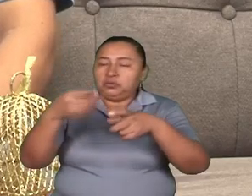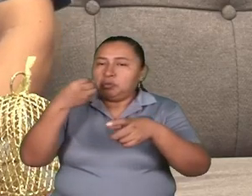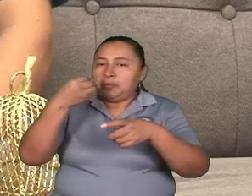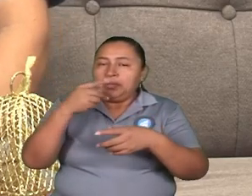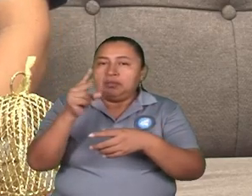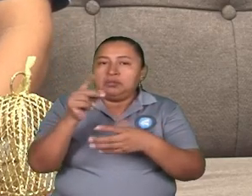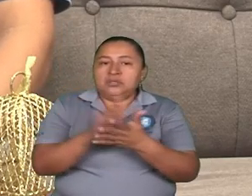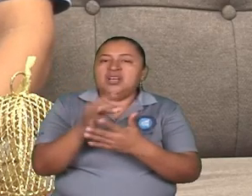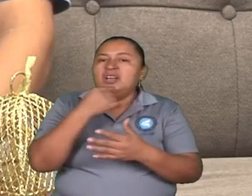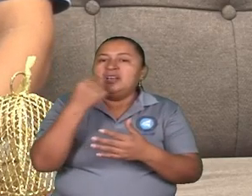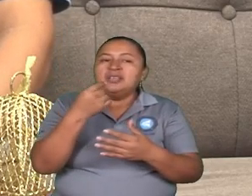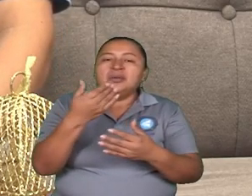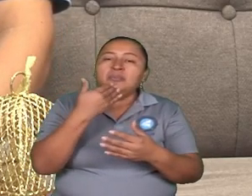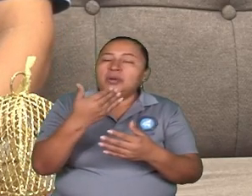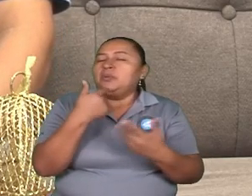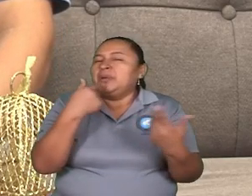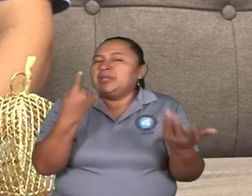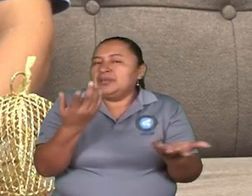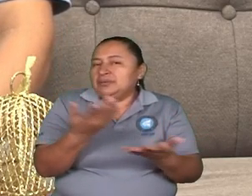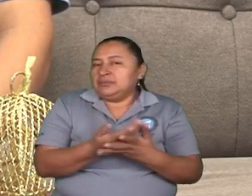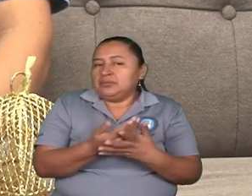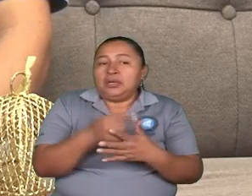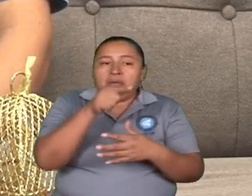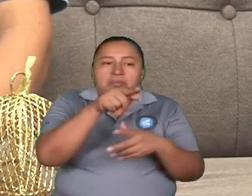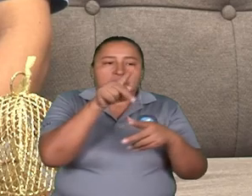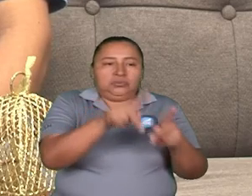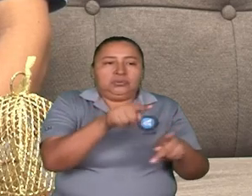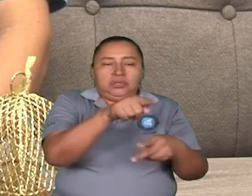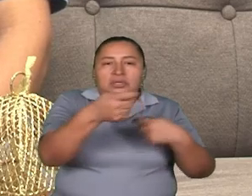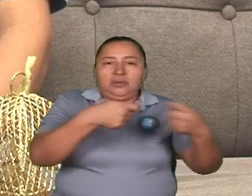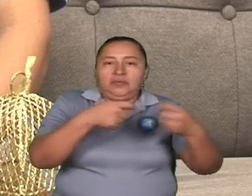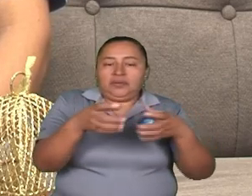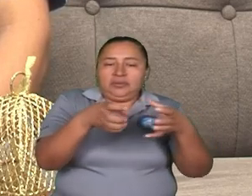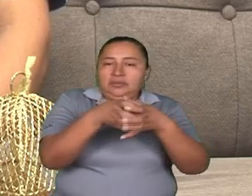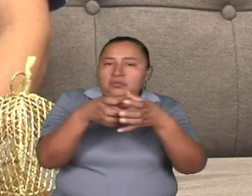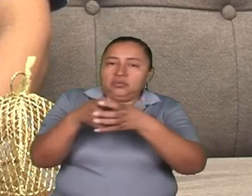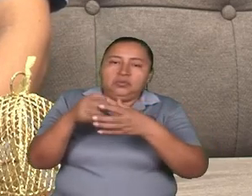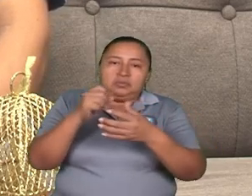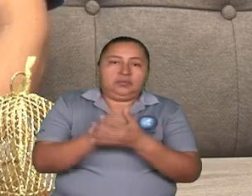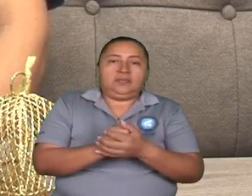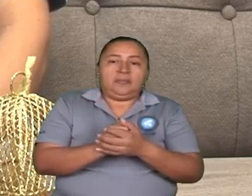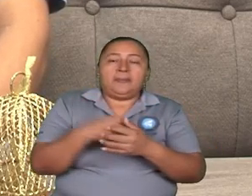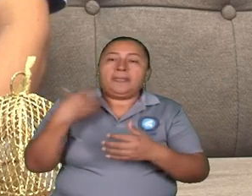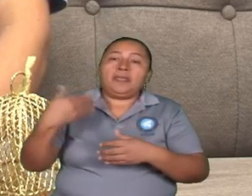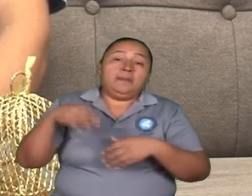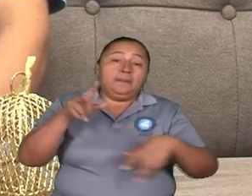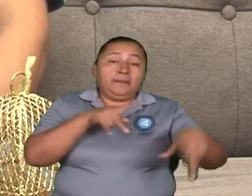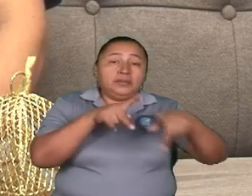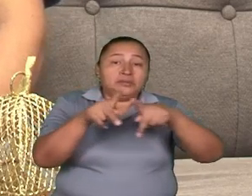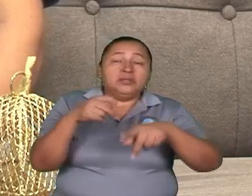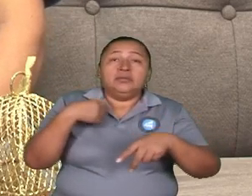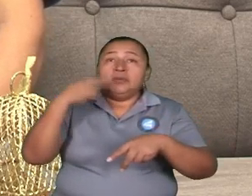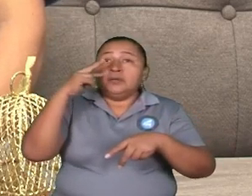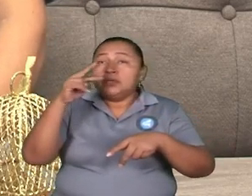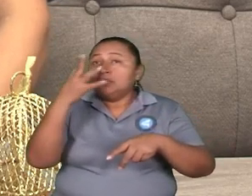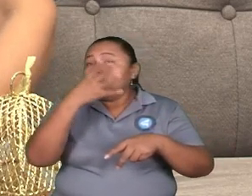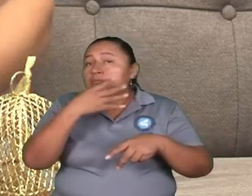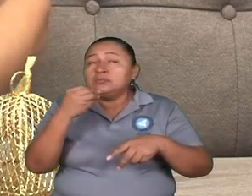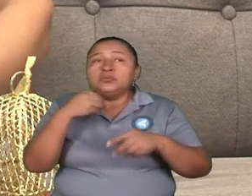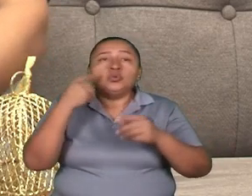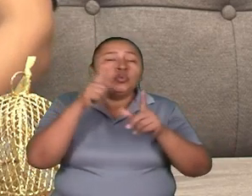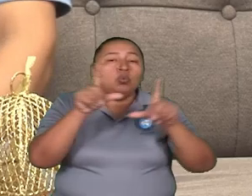pues, los golpistas no lo miran, que esto más bien, esto para ellos es una mala noticia. Sí, para ellos es una mala noticia, porque ellos quieren